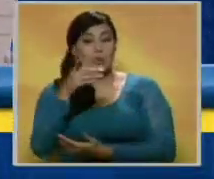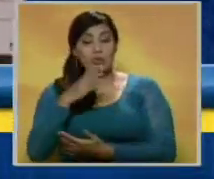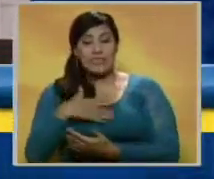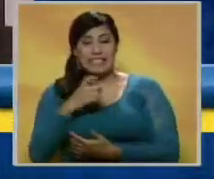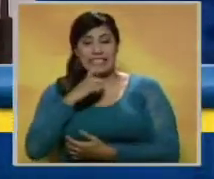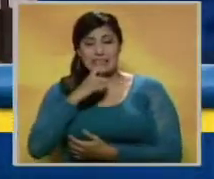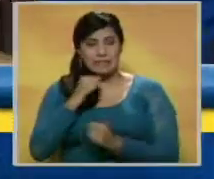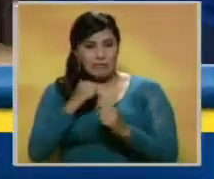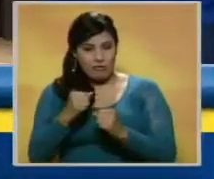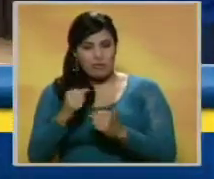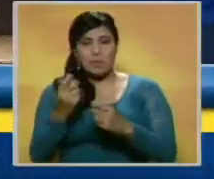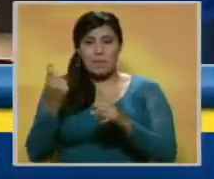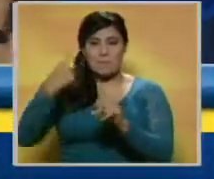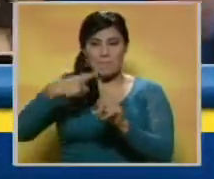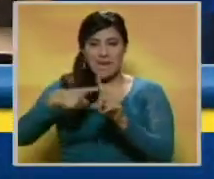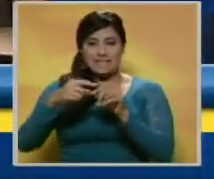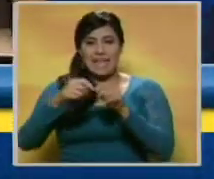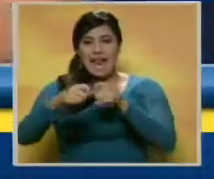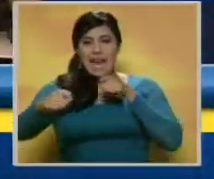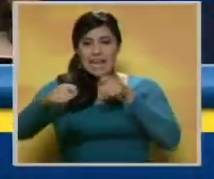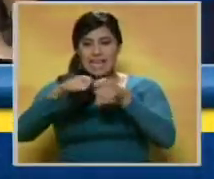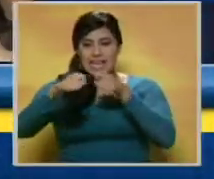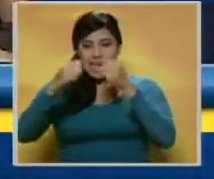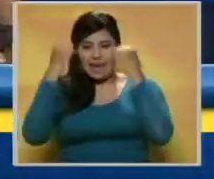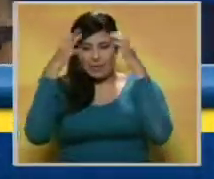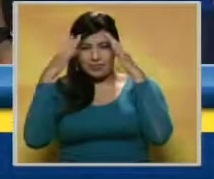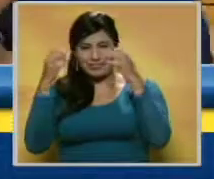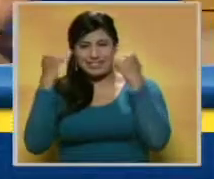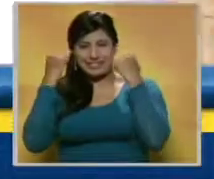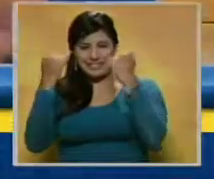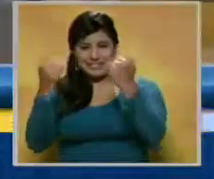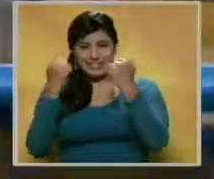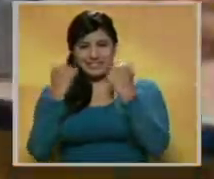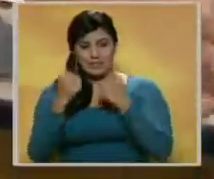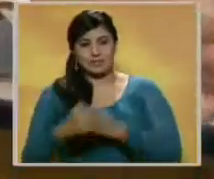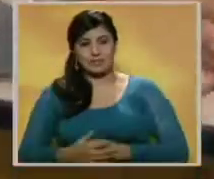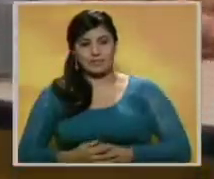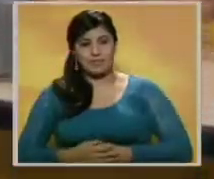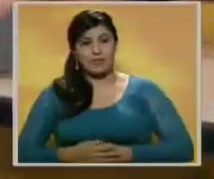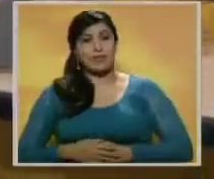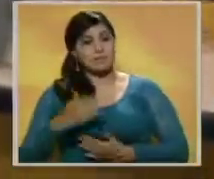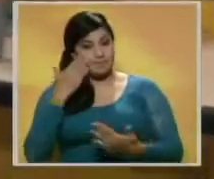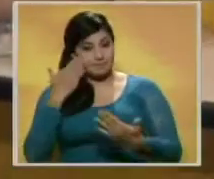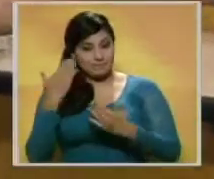la dificultad pueden sumar unas ligas para ejercicios de extensión. Y